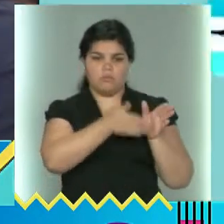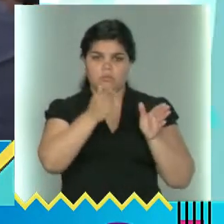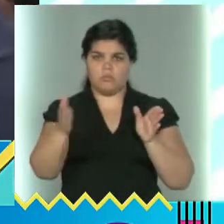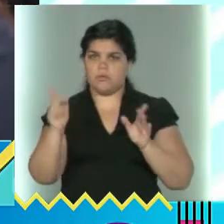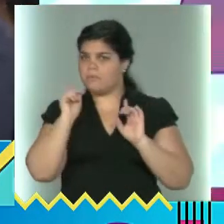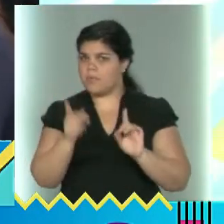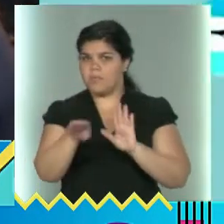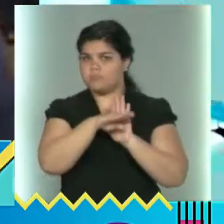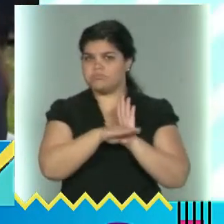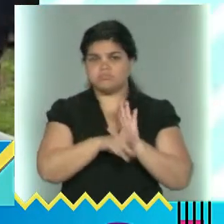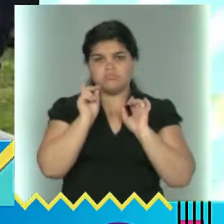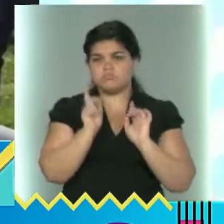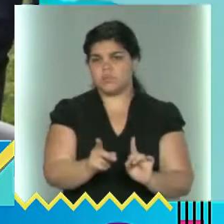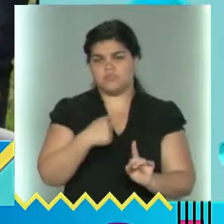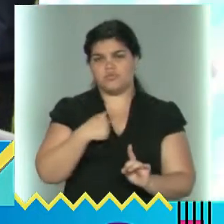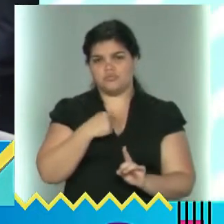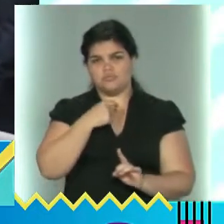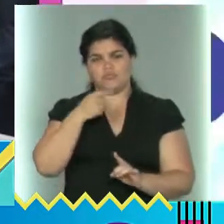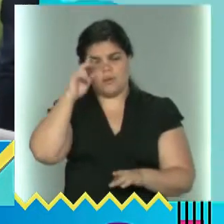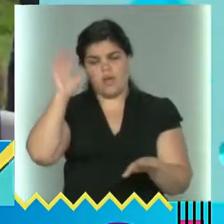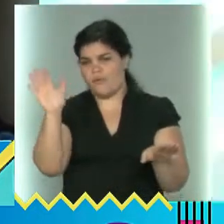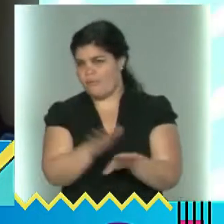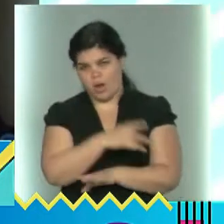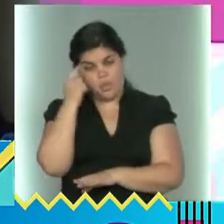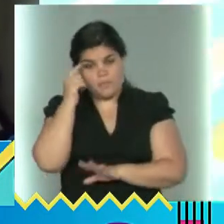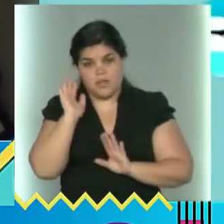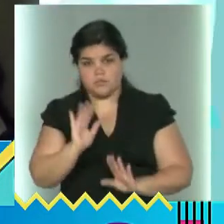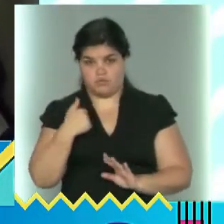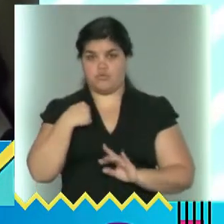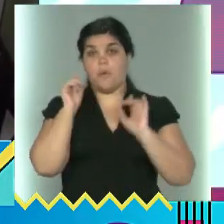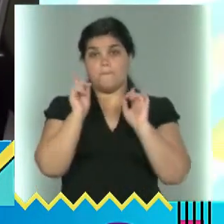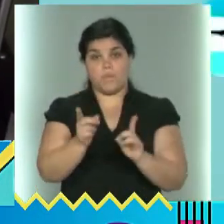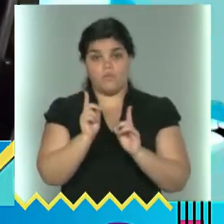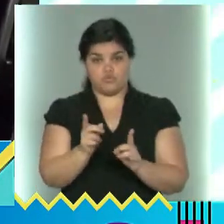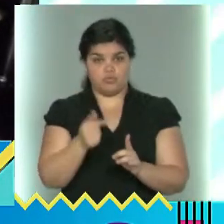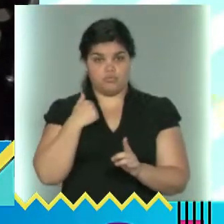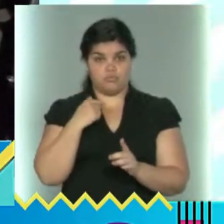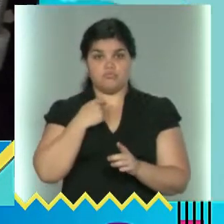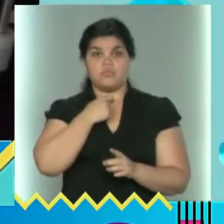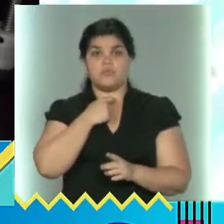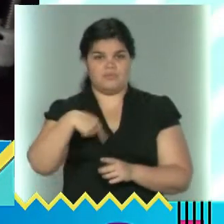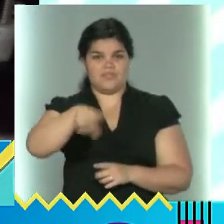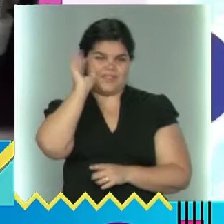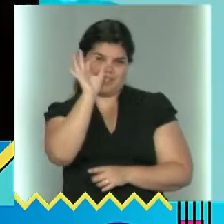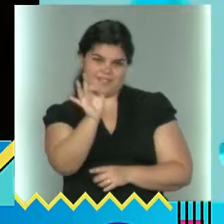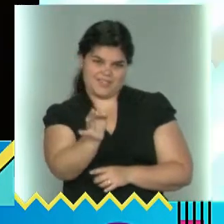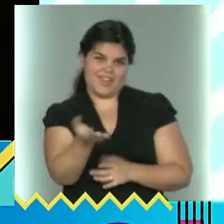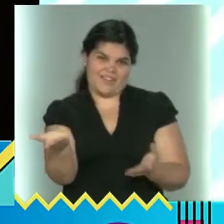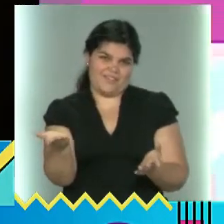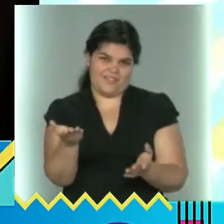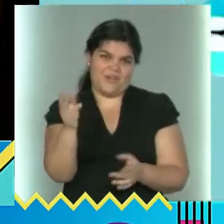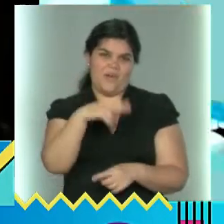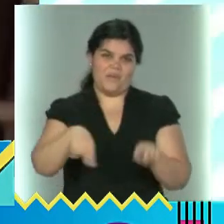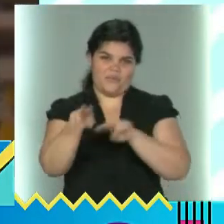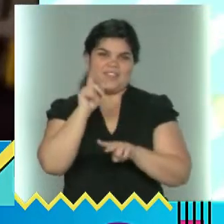mí está equivocado. He tratado de cambiarlo en algunos casos. Soy profesor universitario, ya lo habrán visto, ¿no? Lo habrán notado. A mí me